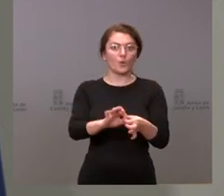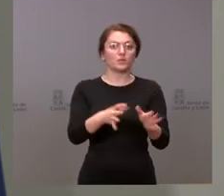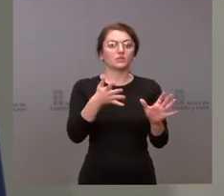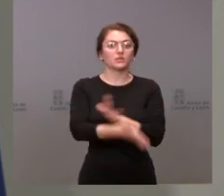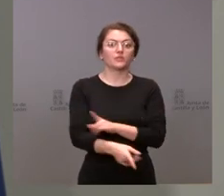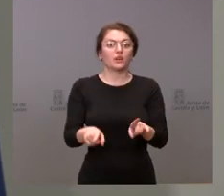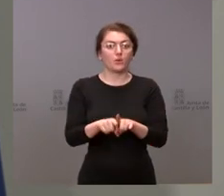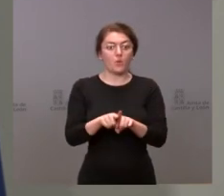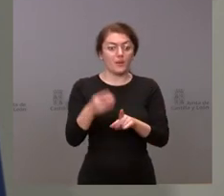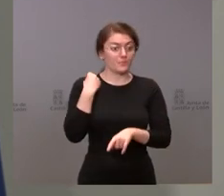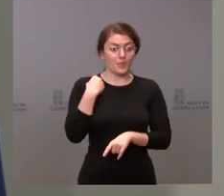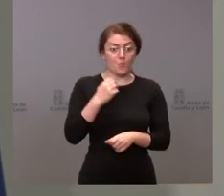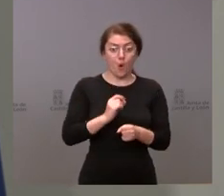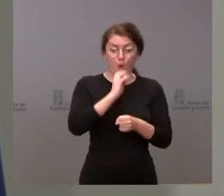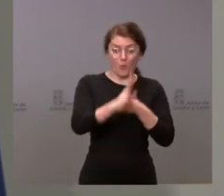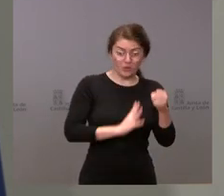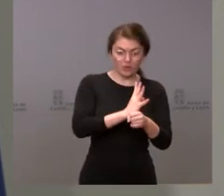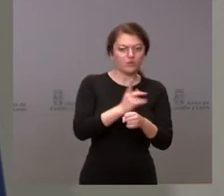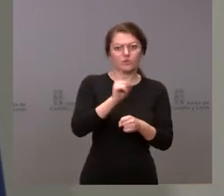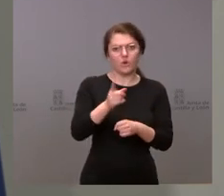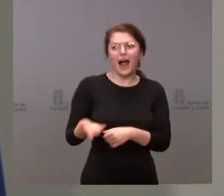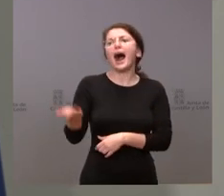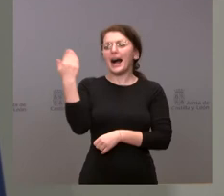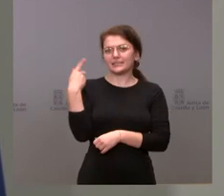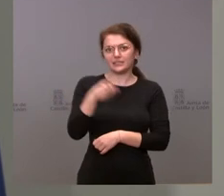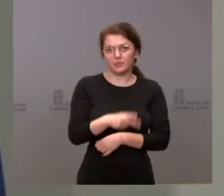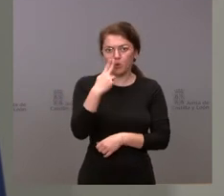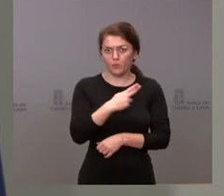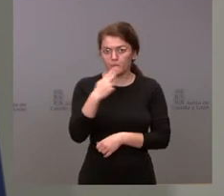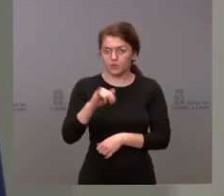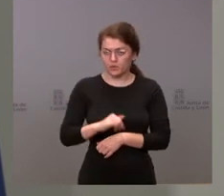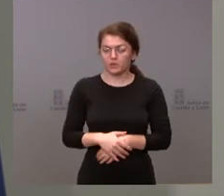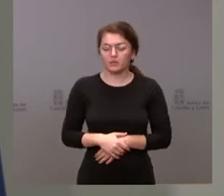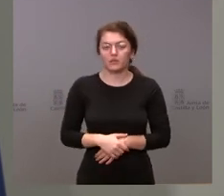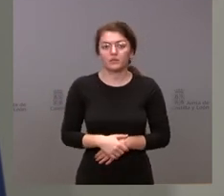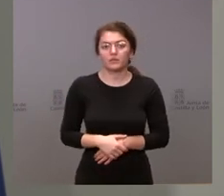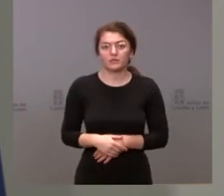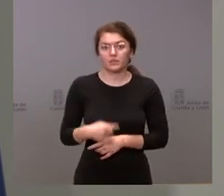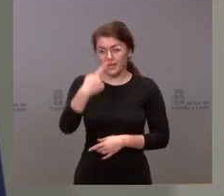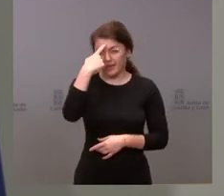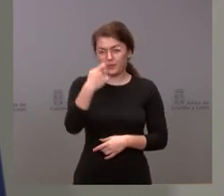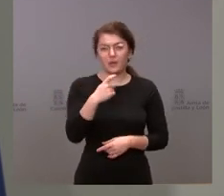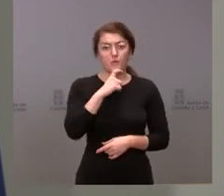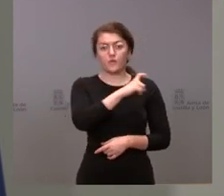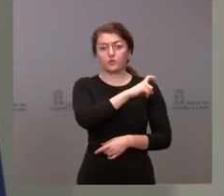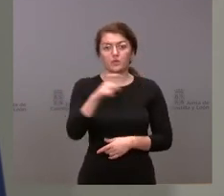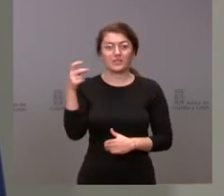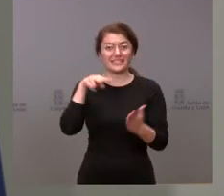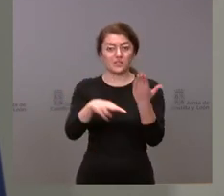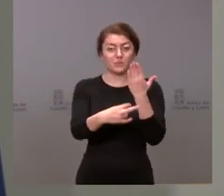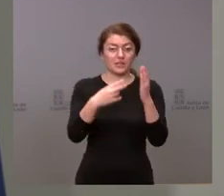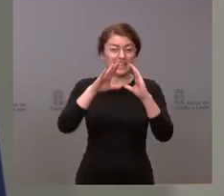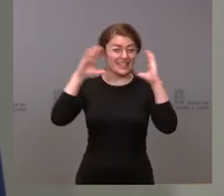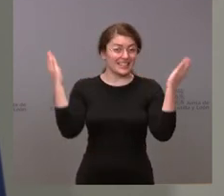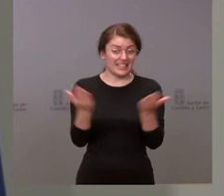de esta legislatura sino anteriormente recordarán ustedes la fundación de transparencia internacional ya había